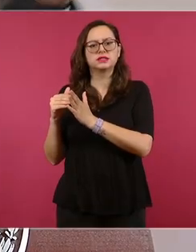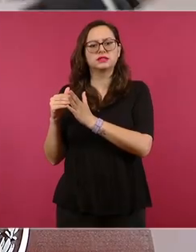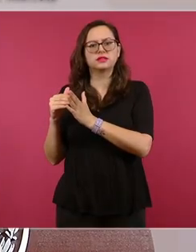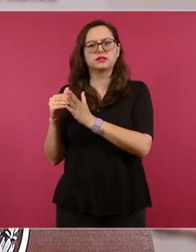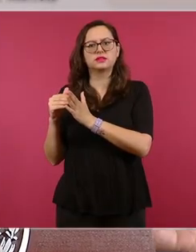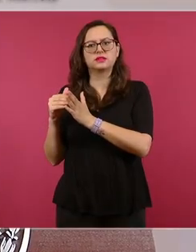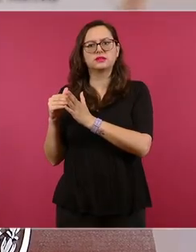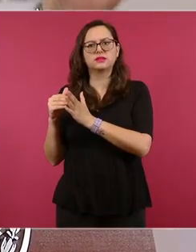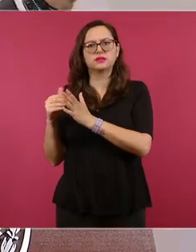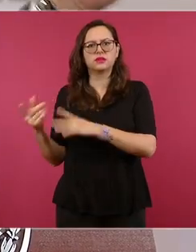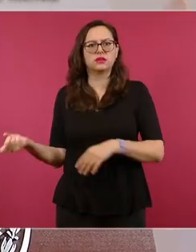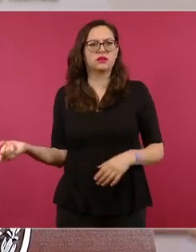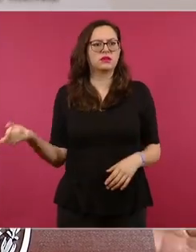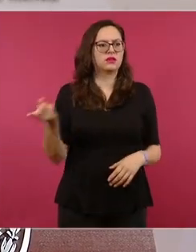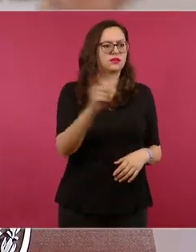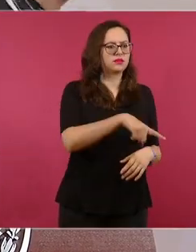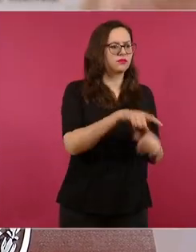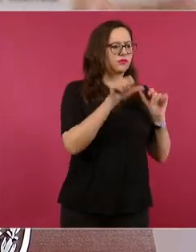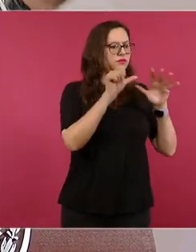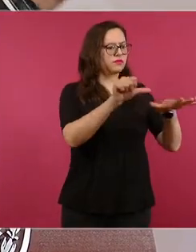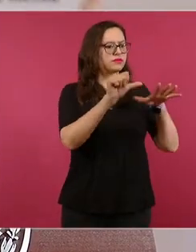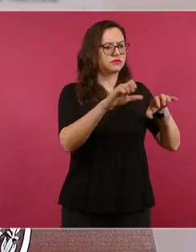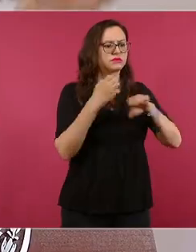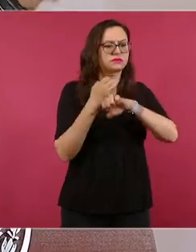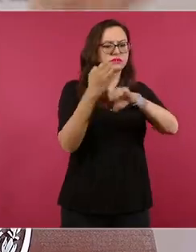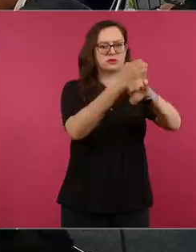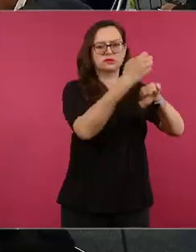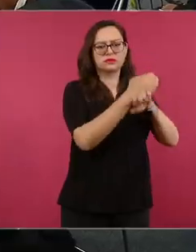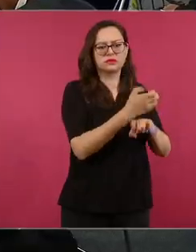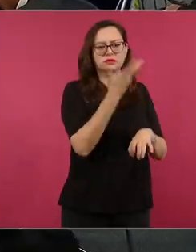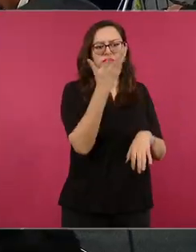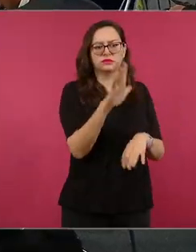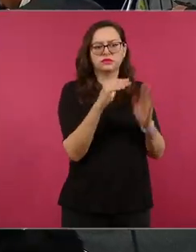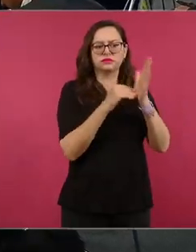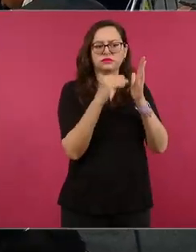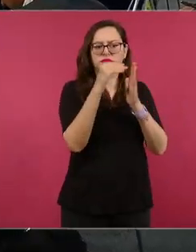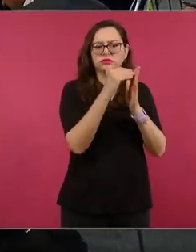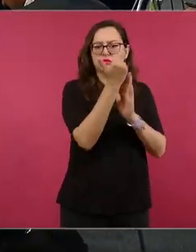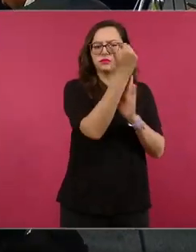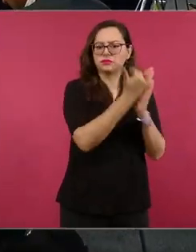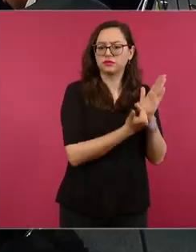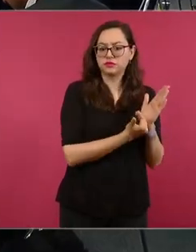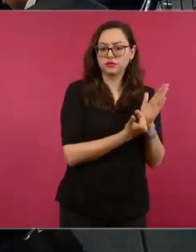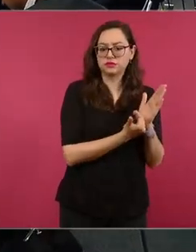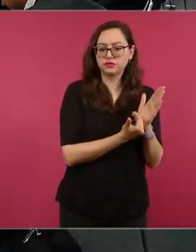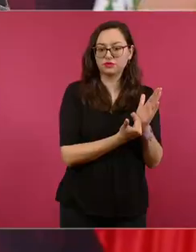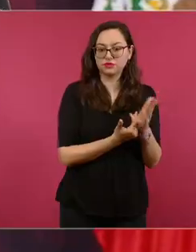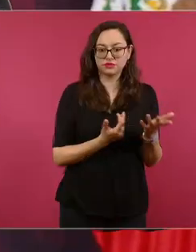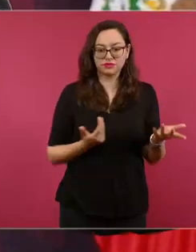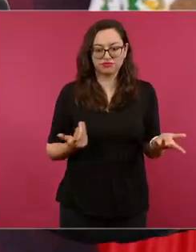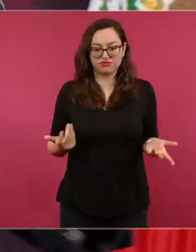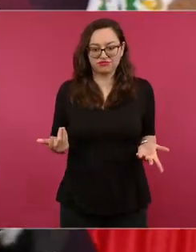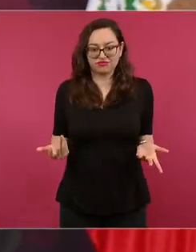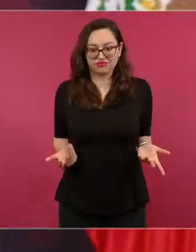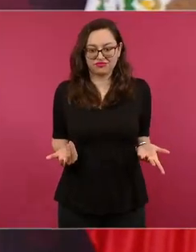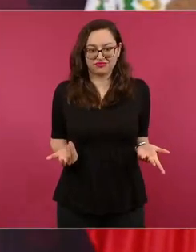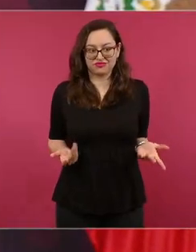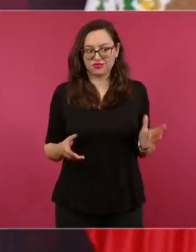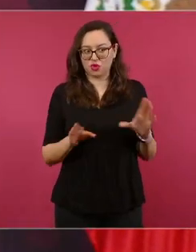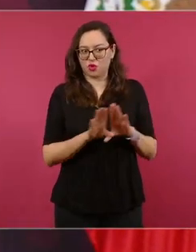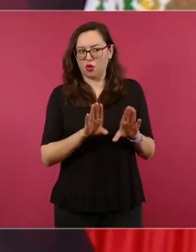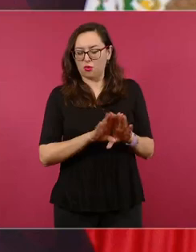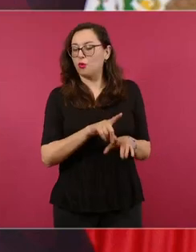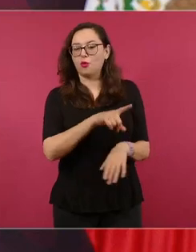que los 16 donde supuestamente gana Calderón. Y así se pierde la elección.